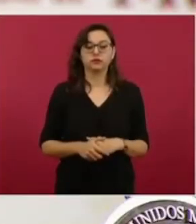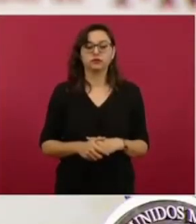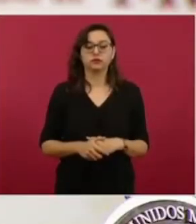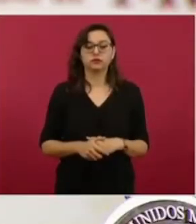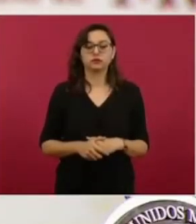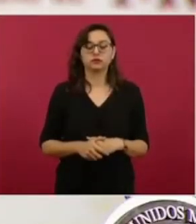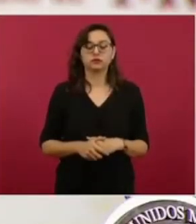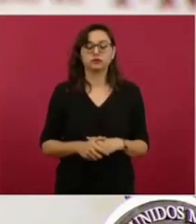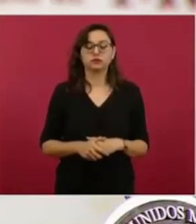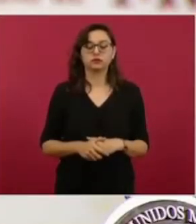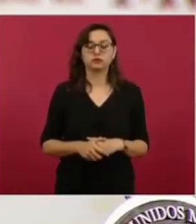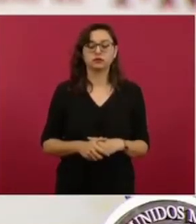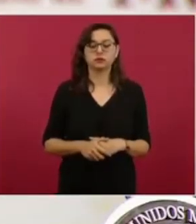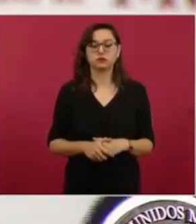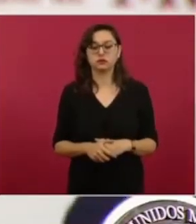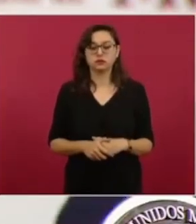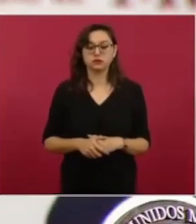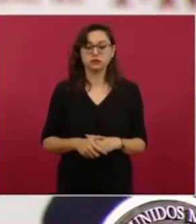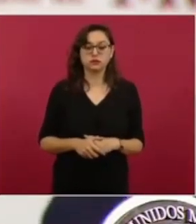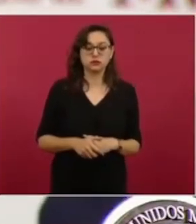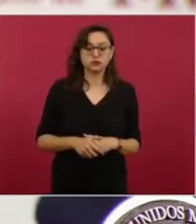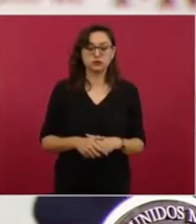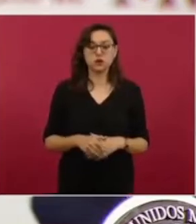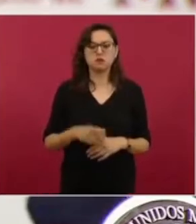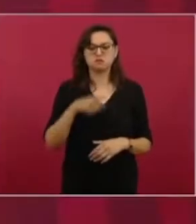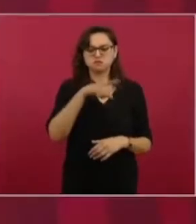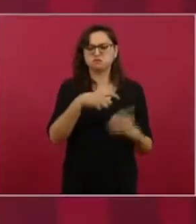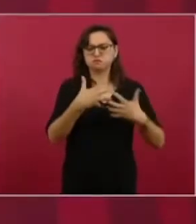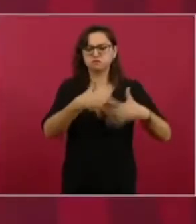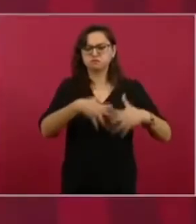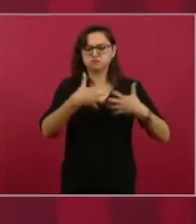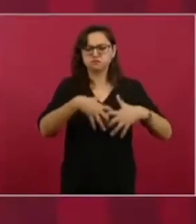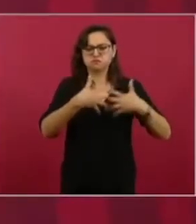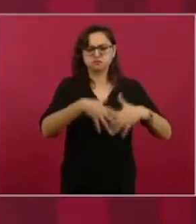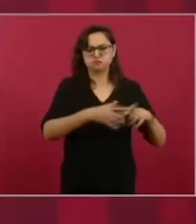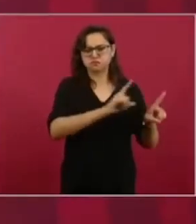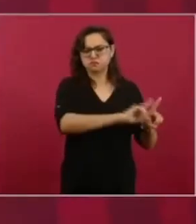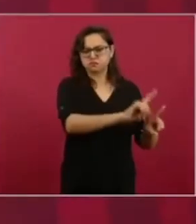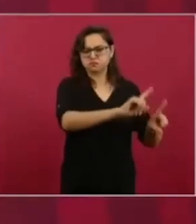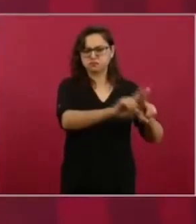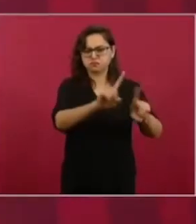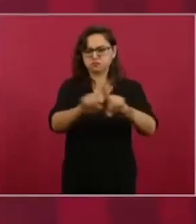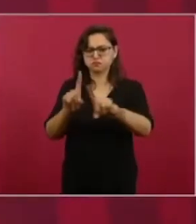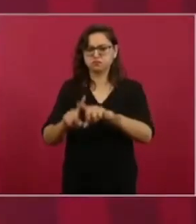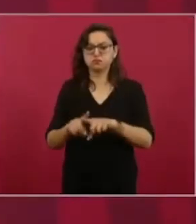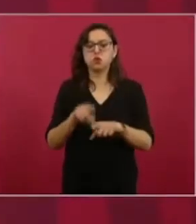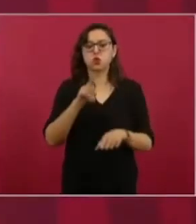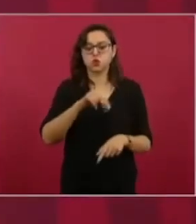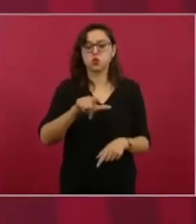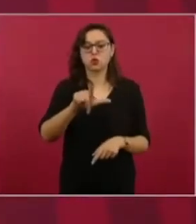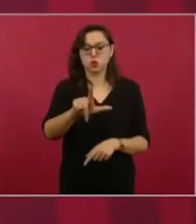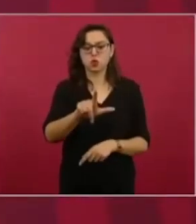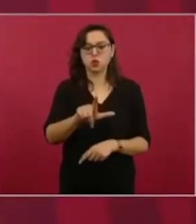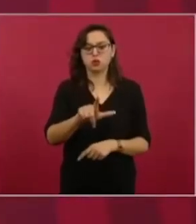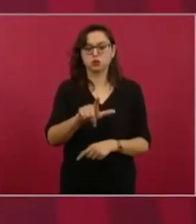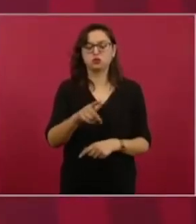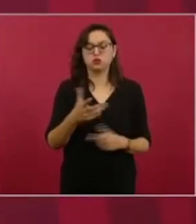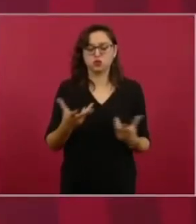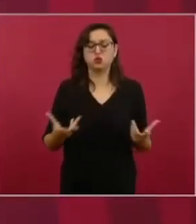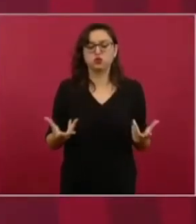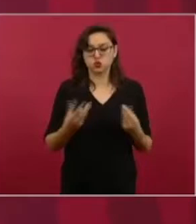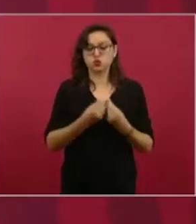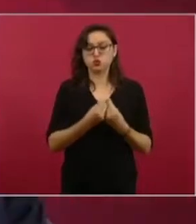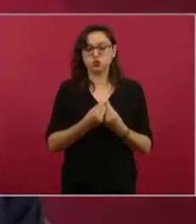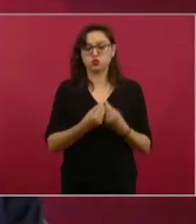Es una asociación de industriales de Nuevo León. van a estar con